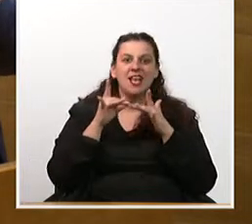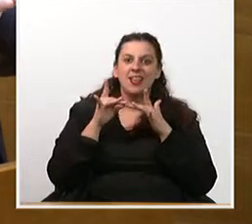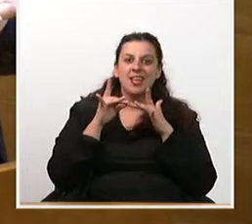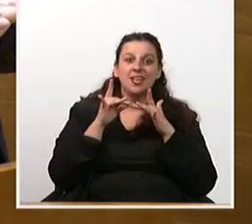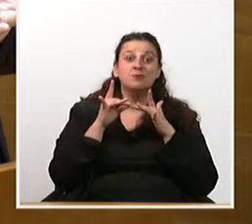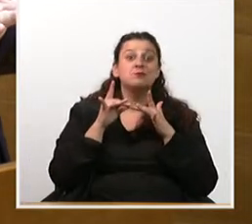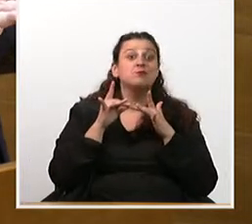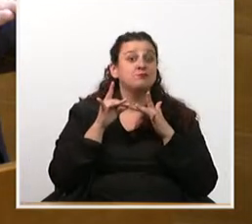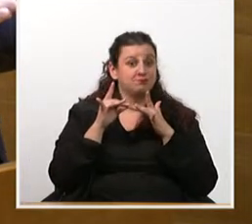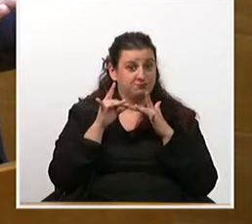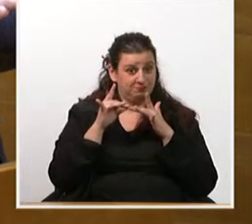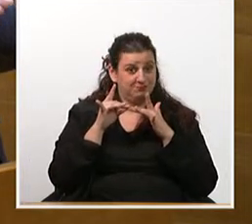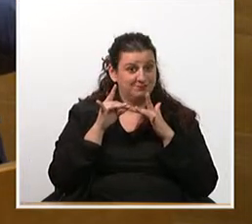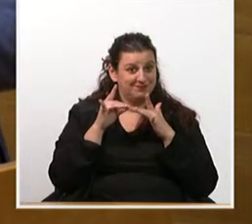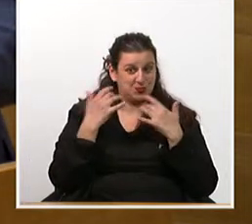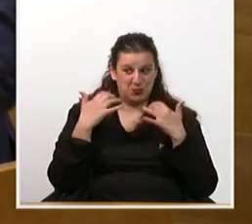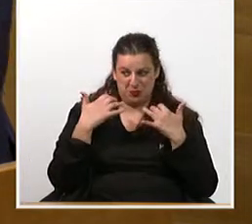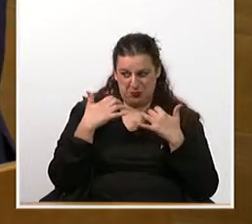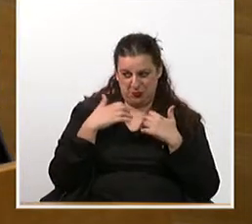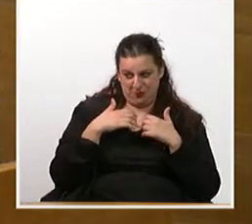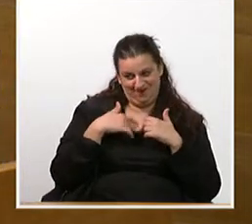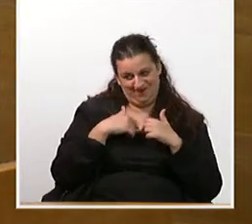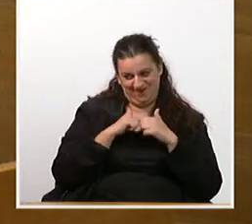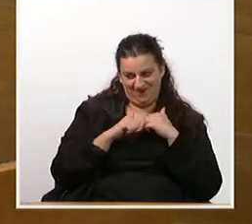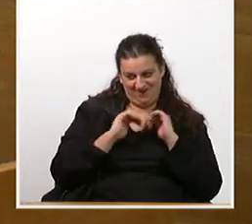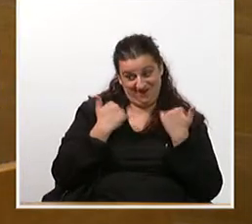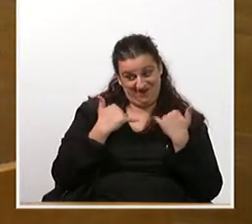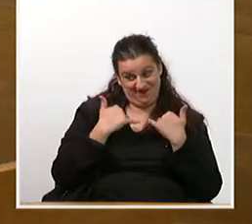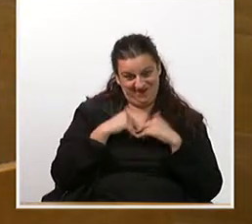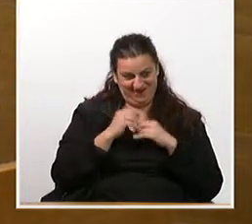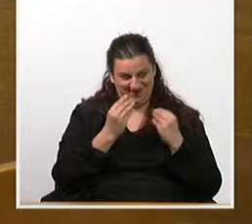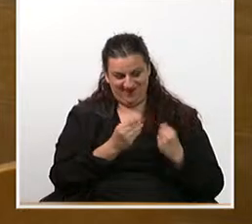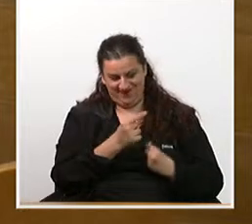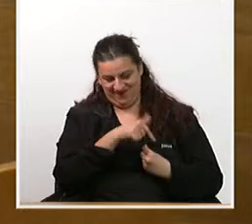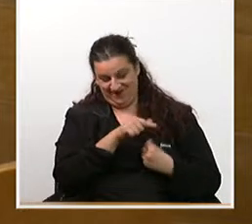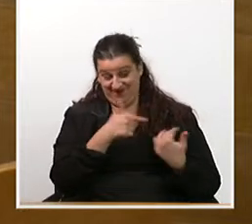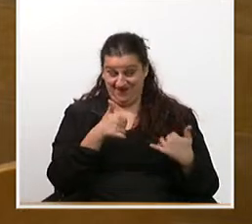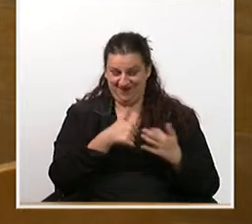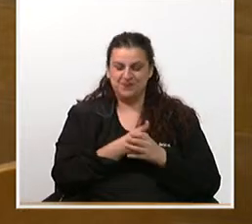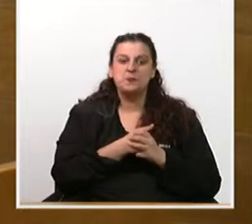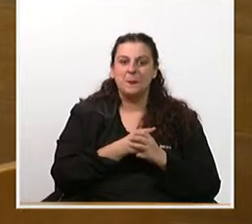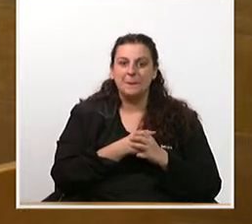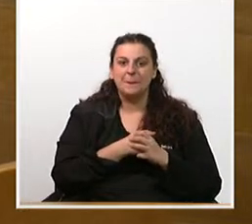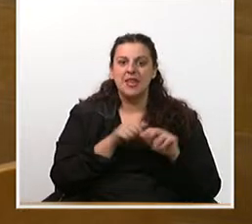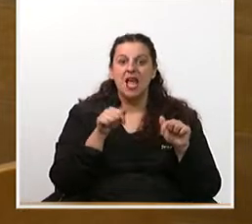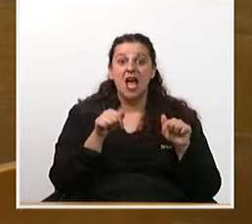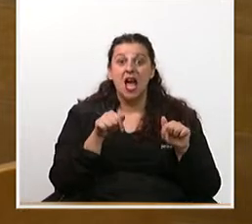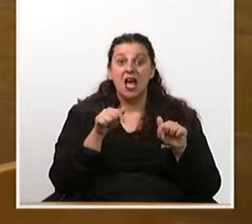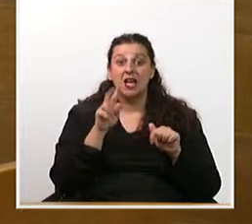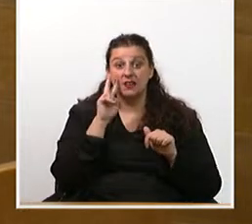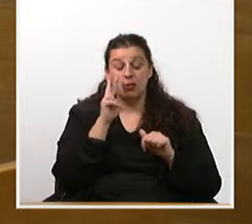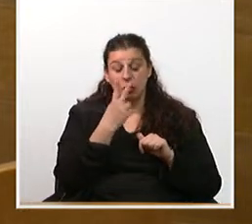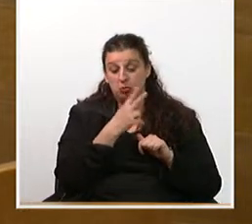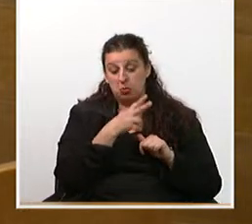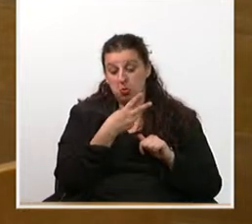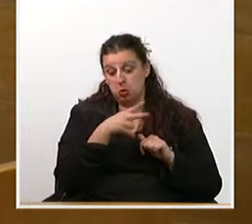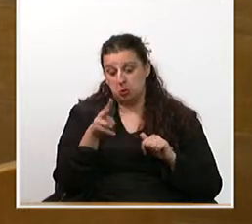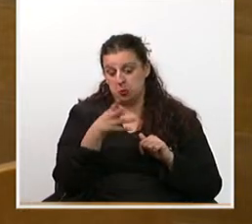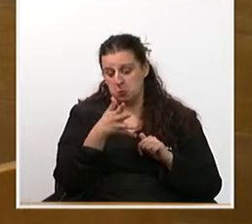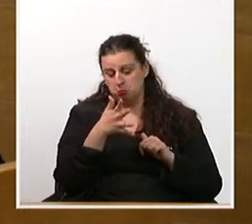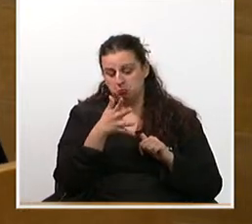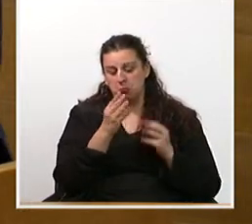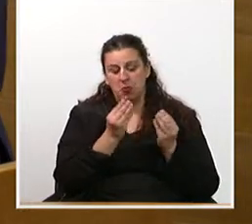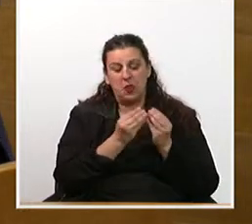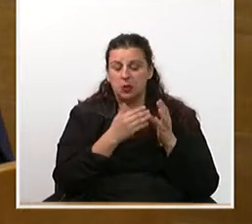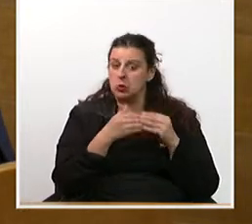les pica eh Cómo se nota así conocíamos hace un par de semanas el dato objetivo que respalda